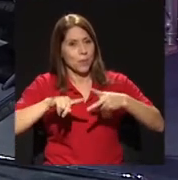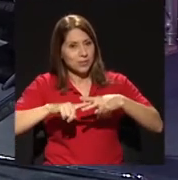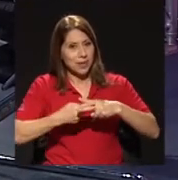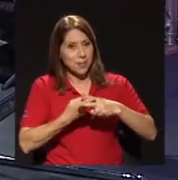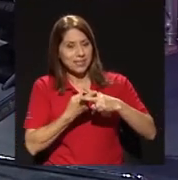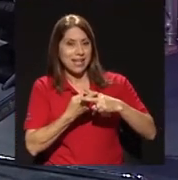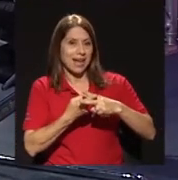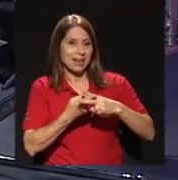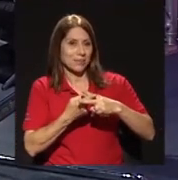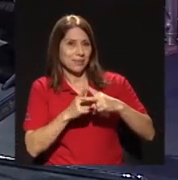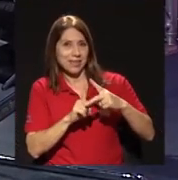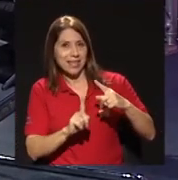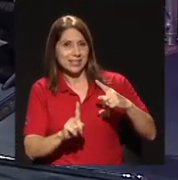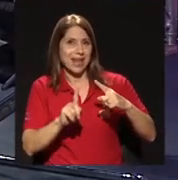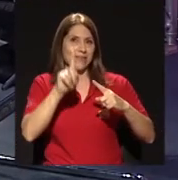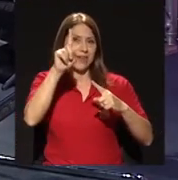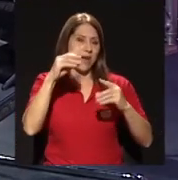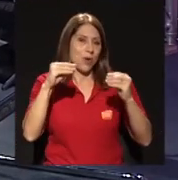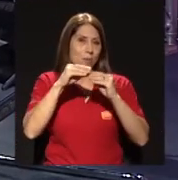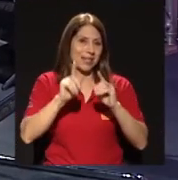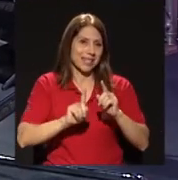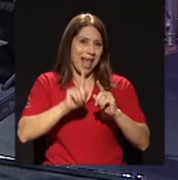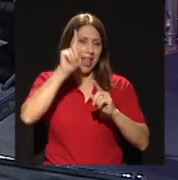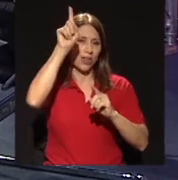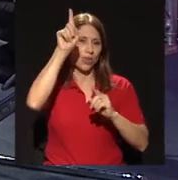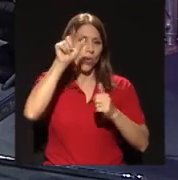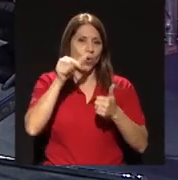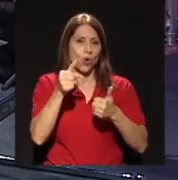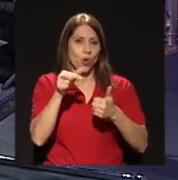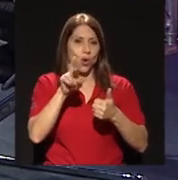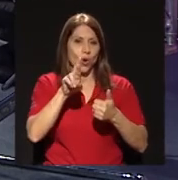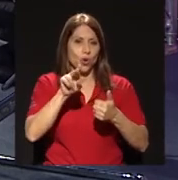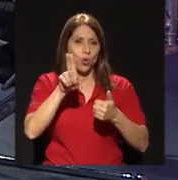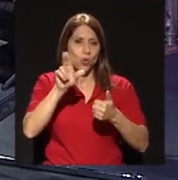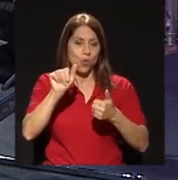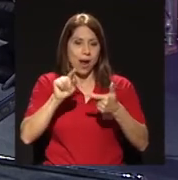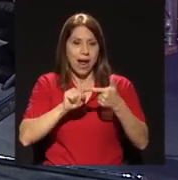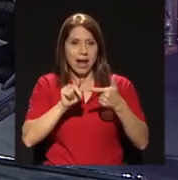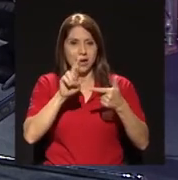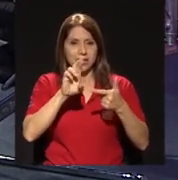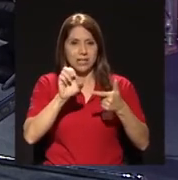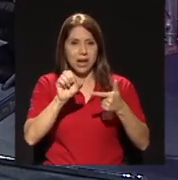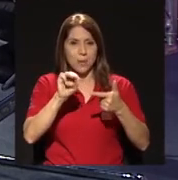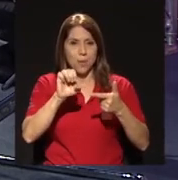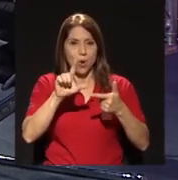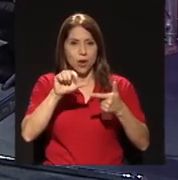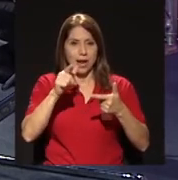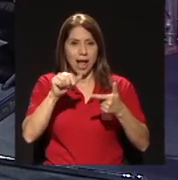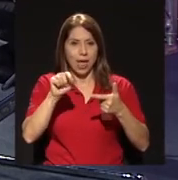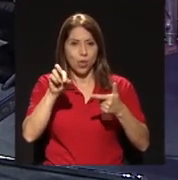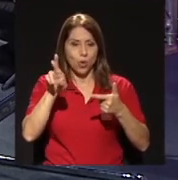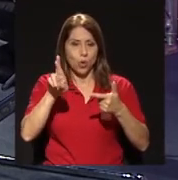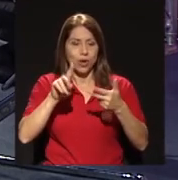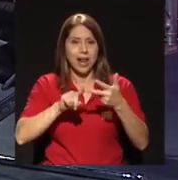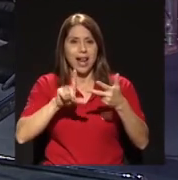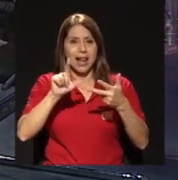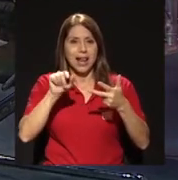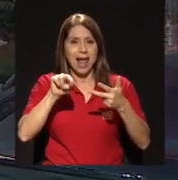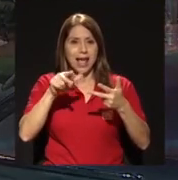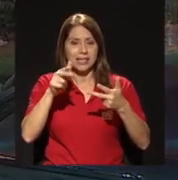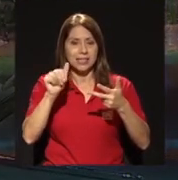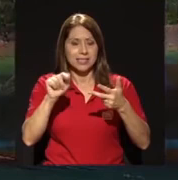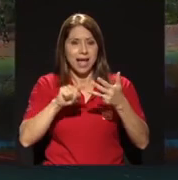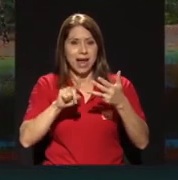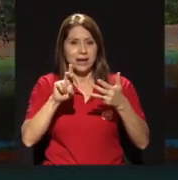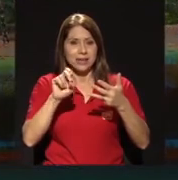grúa, ¿verdad? Es lo más alto, sigue el remolcador, está la lancha, están los restacker, están los